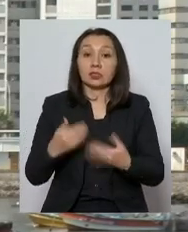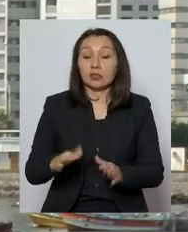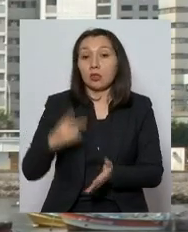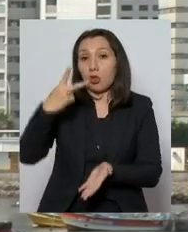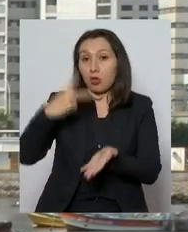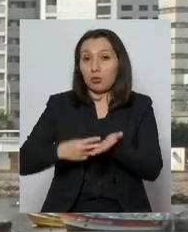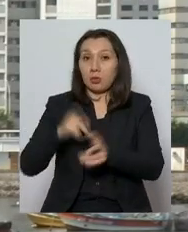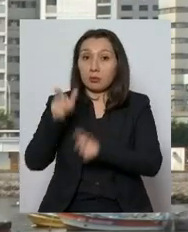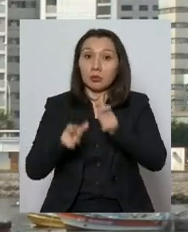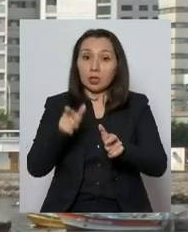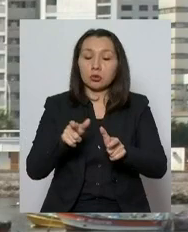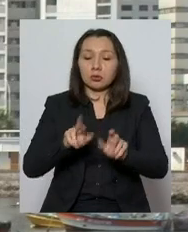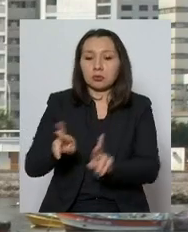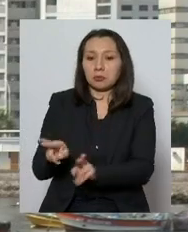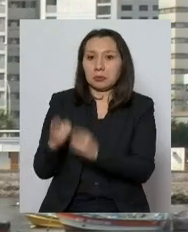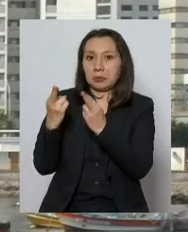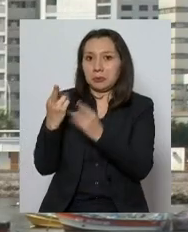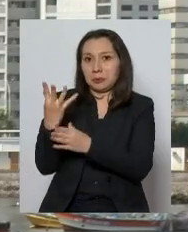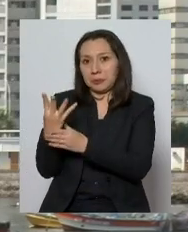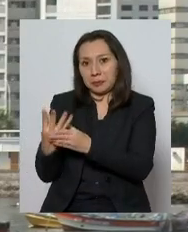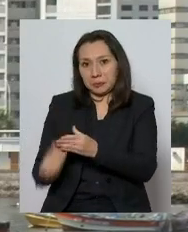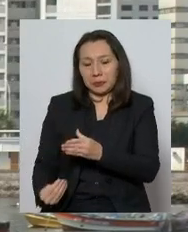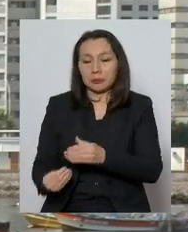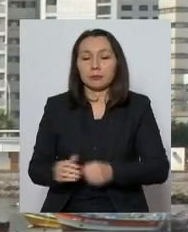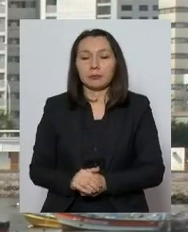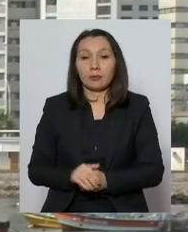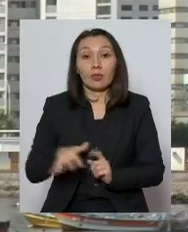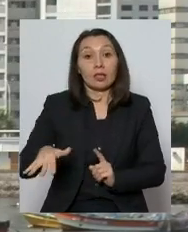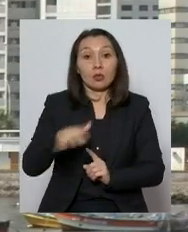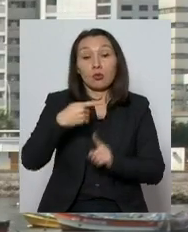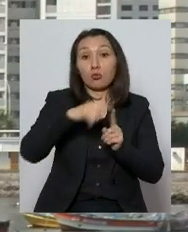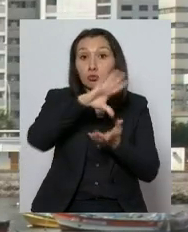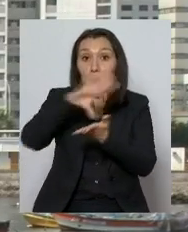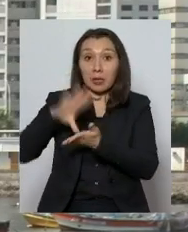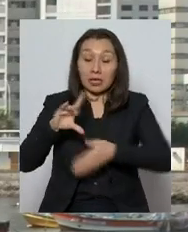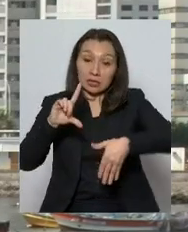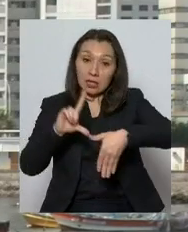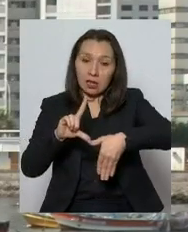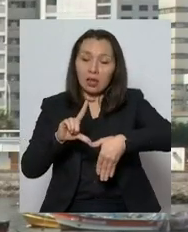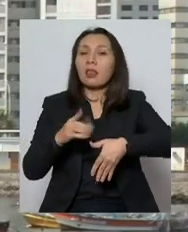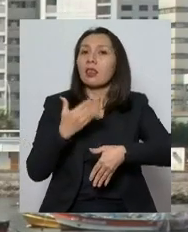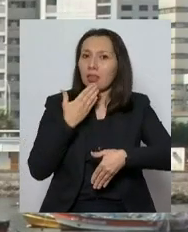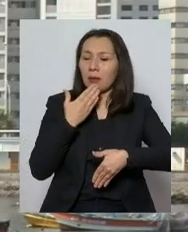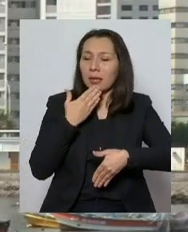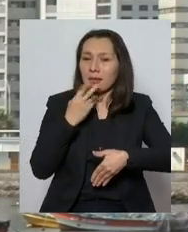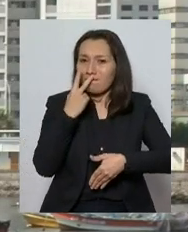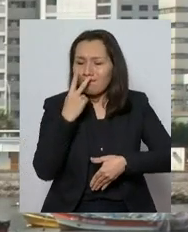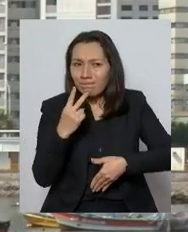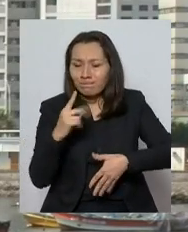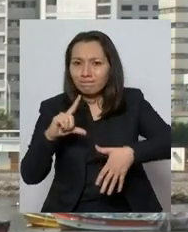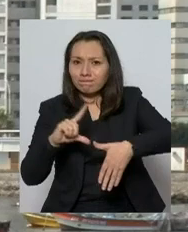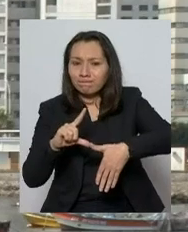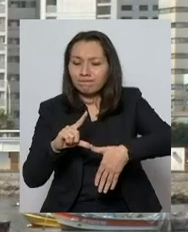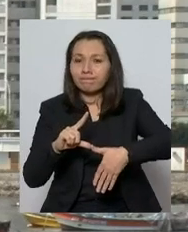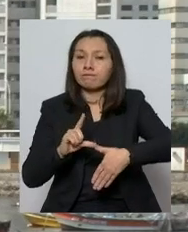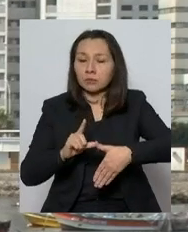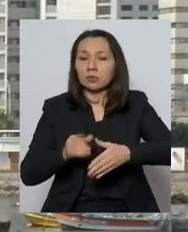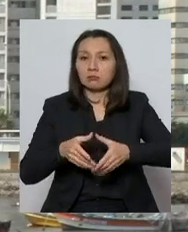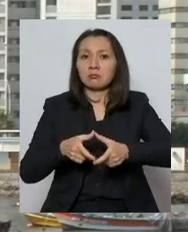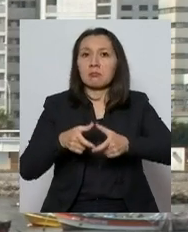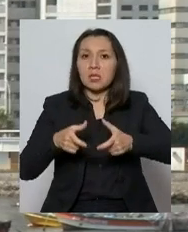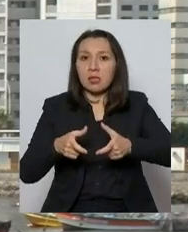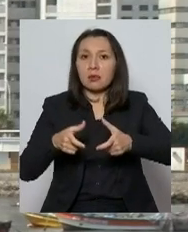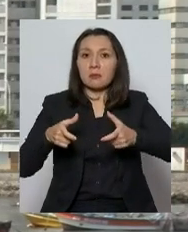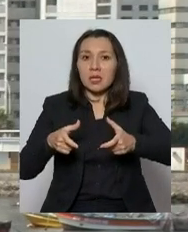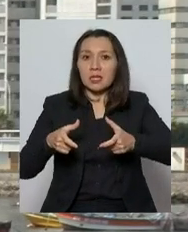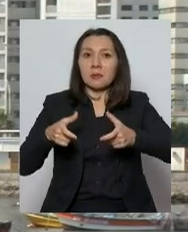2.000 personas que se han recuperado. La situación en otros países de Latinoamérica también ha seguido creciendo,